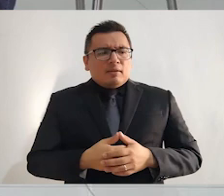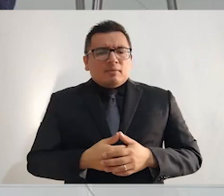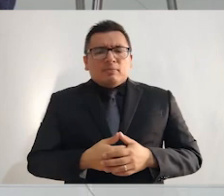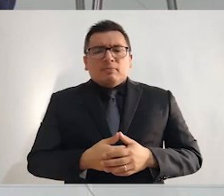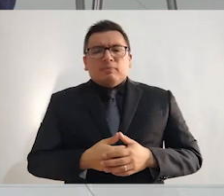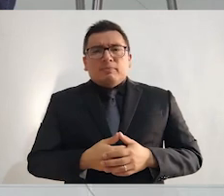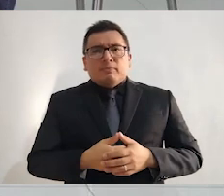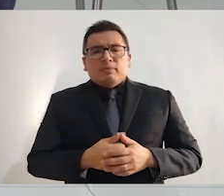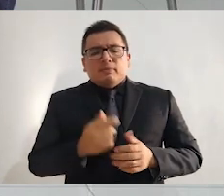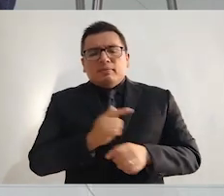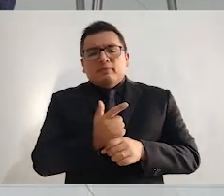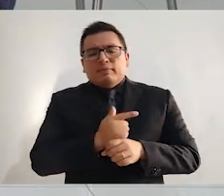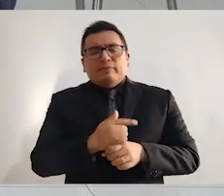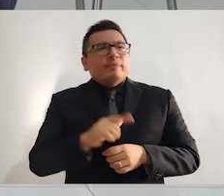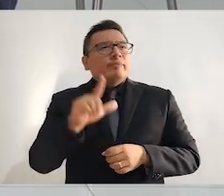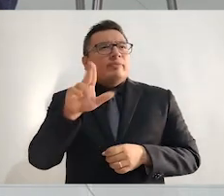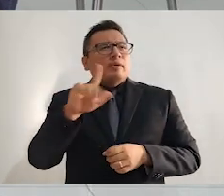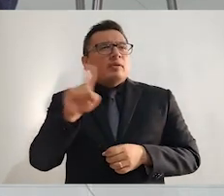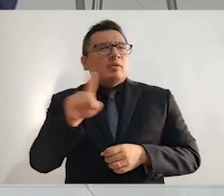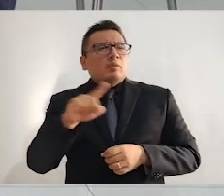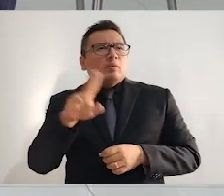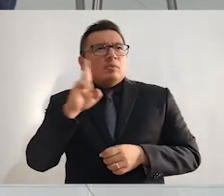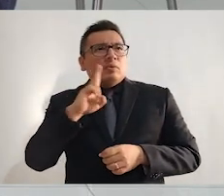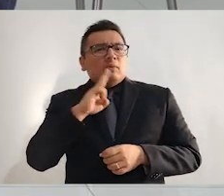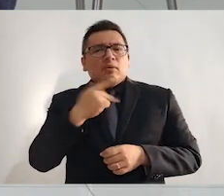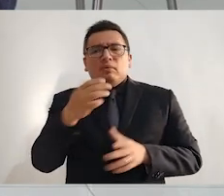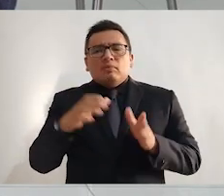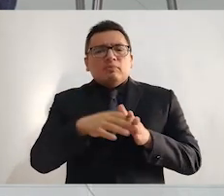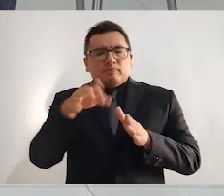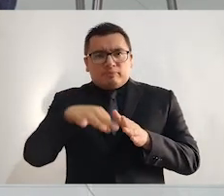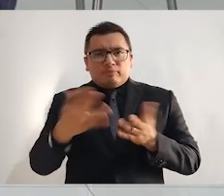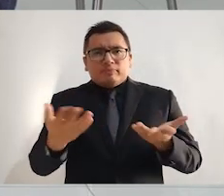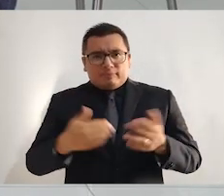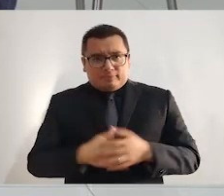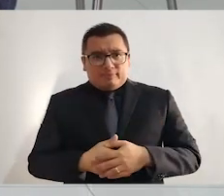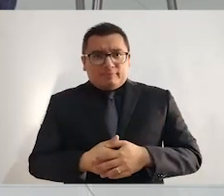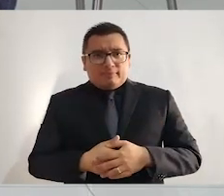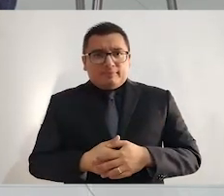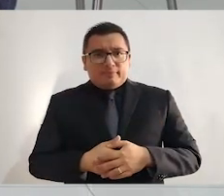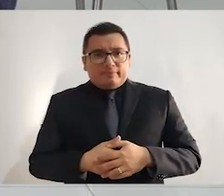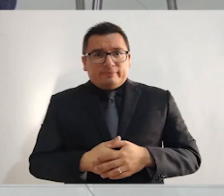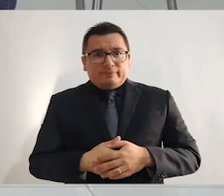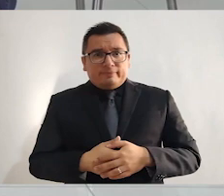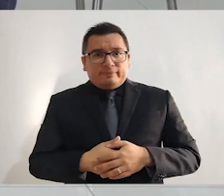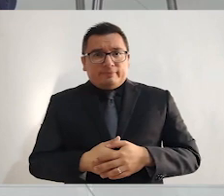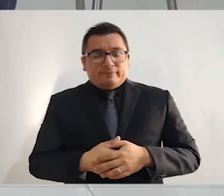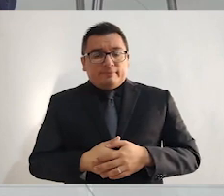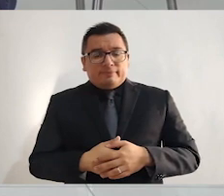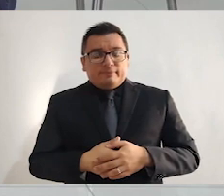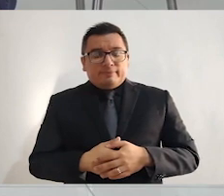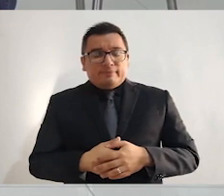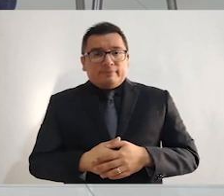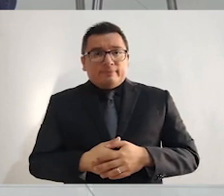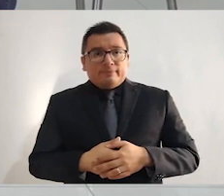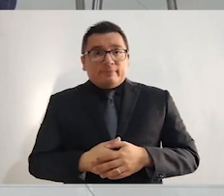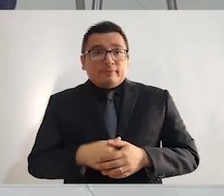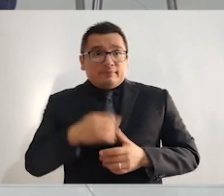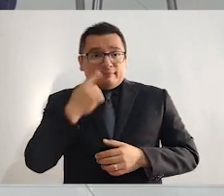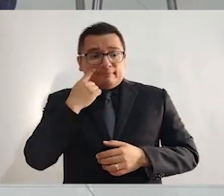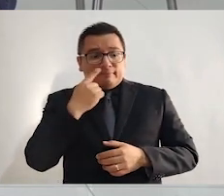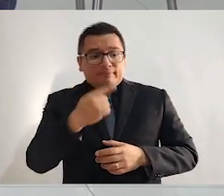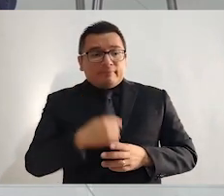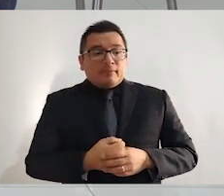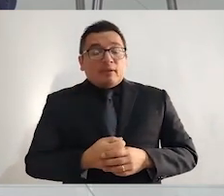vivir, licenciada Luz María, en esa jornada electoral que estuvieron por ahí participando? Bueno,